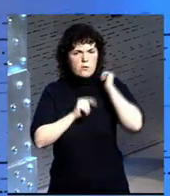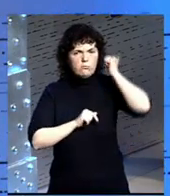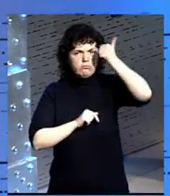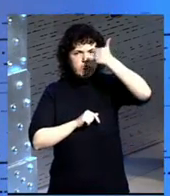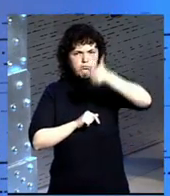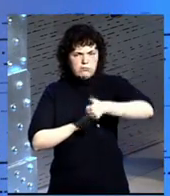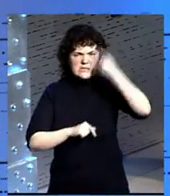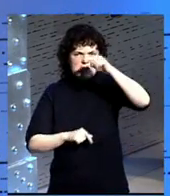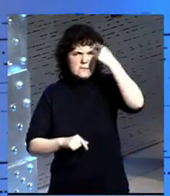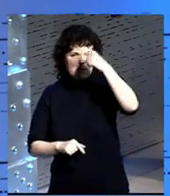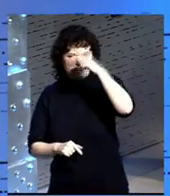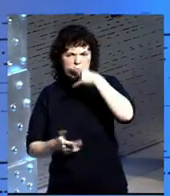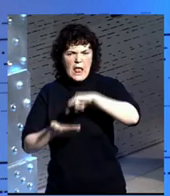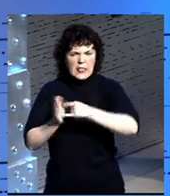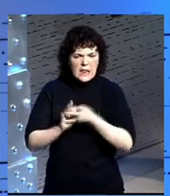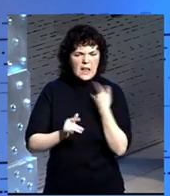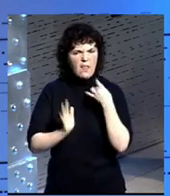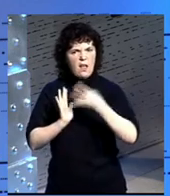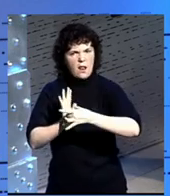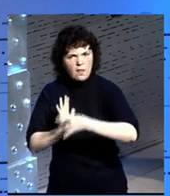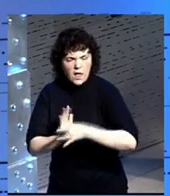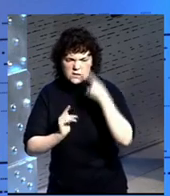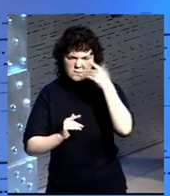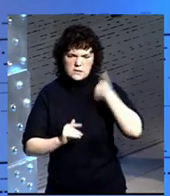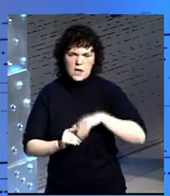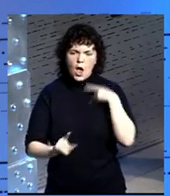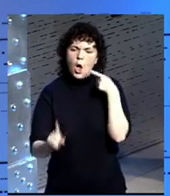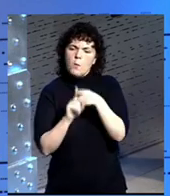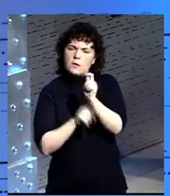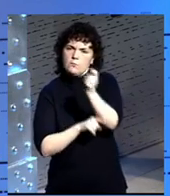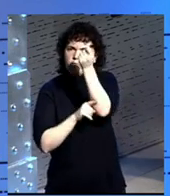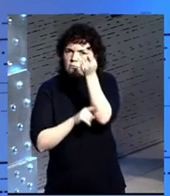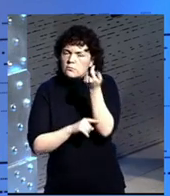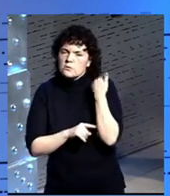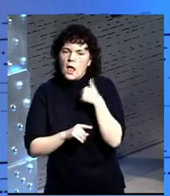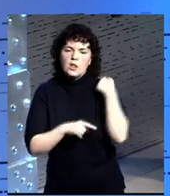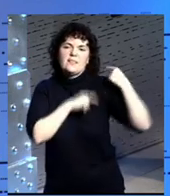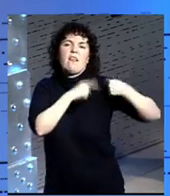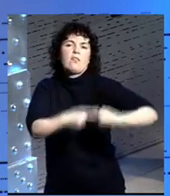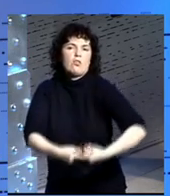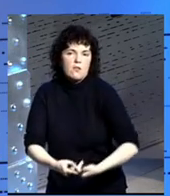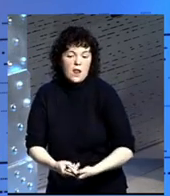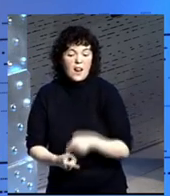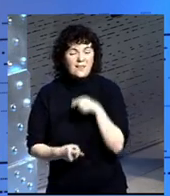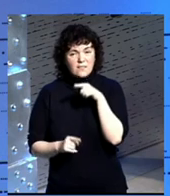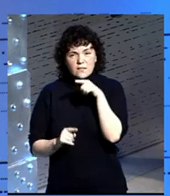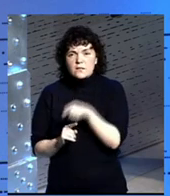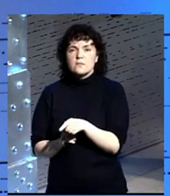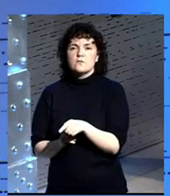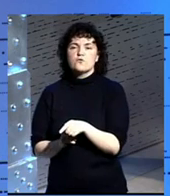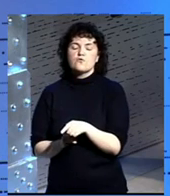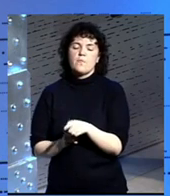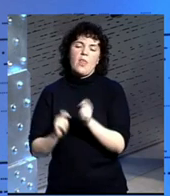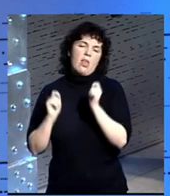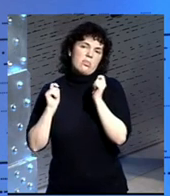en técnicas de calidad o de persecución de objetivos de calidad tradicionales, esto le introduce